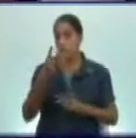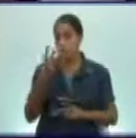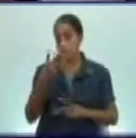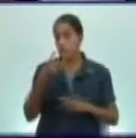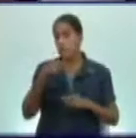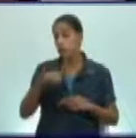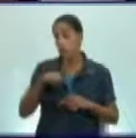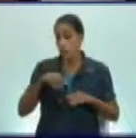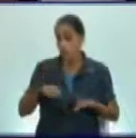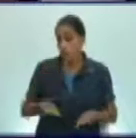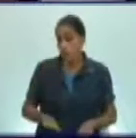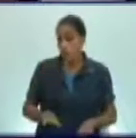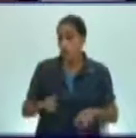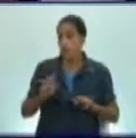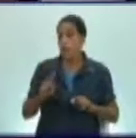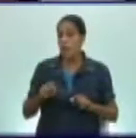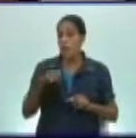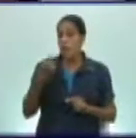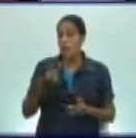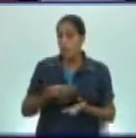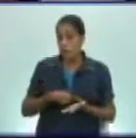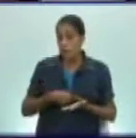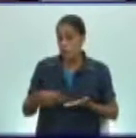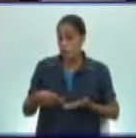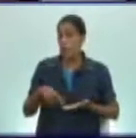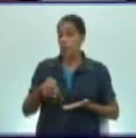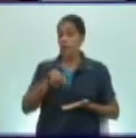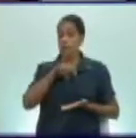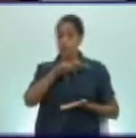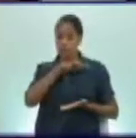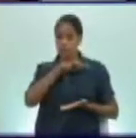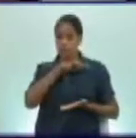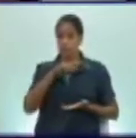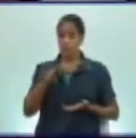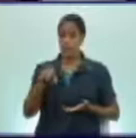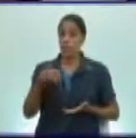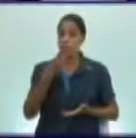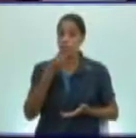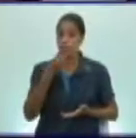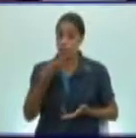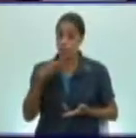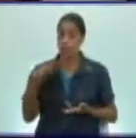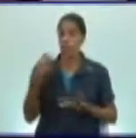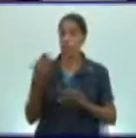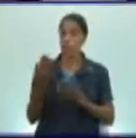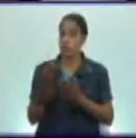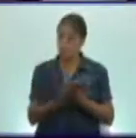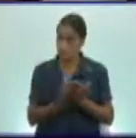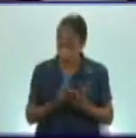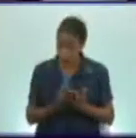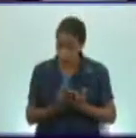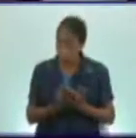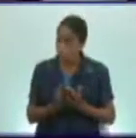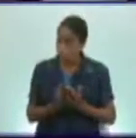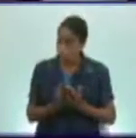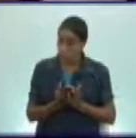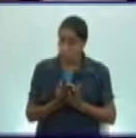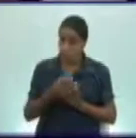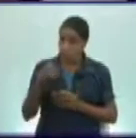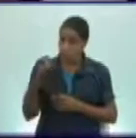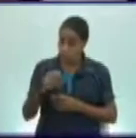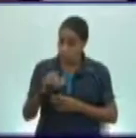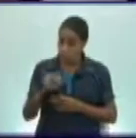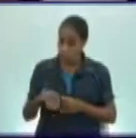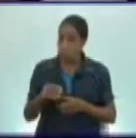Espero que en la semana que transcurrió usted haya podido realizar esos ejercicios, haya podido estudiar y haya